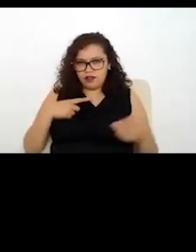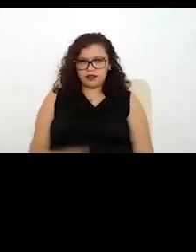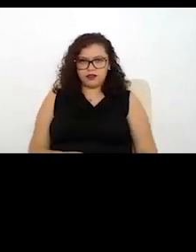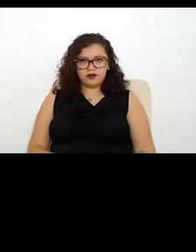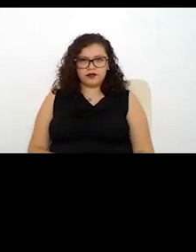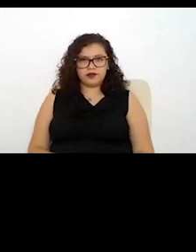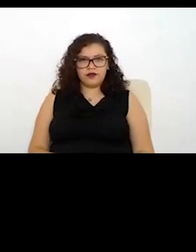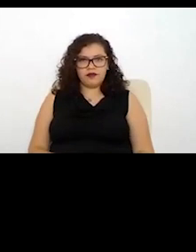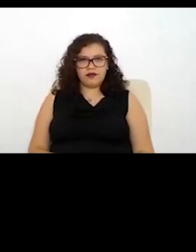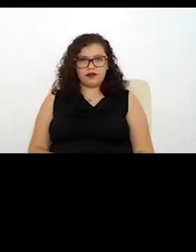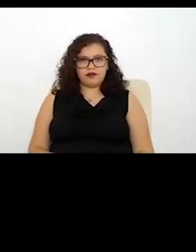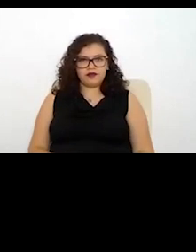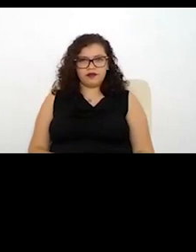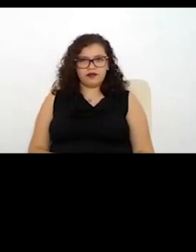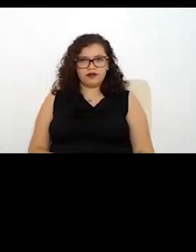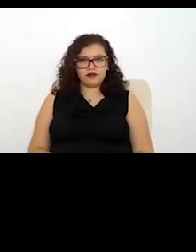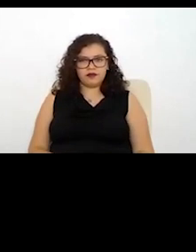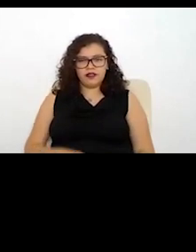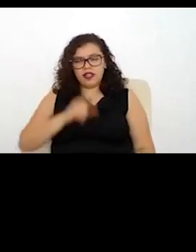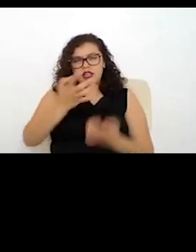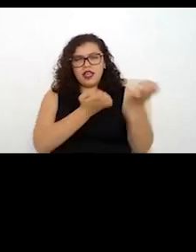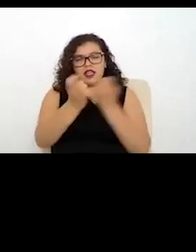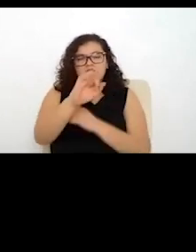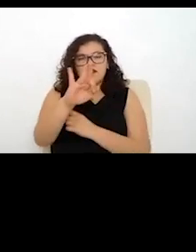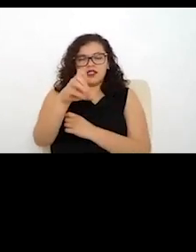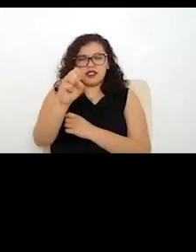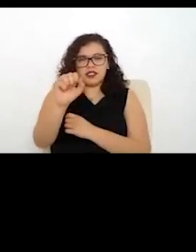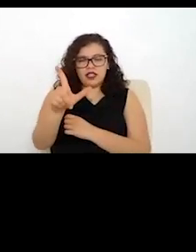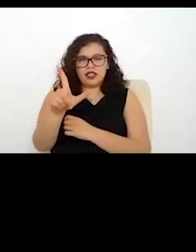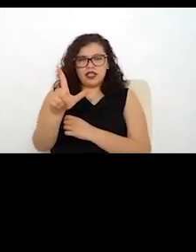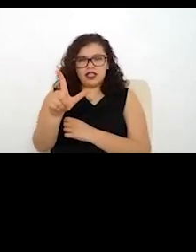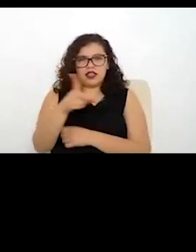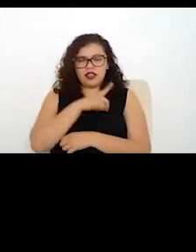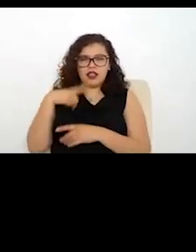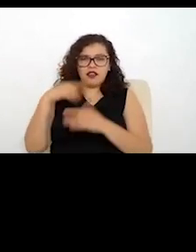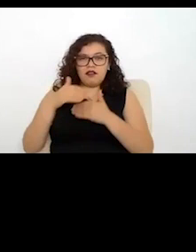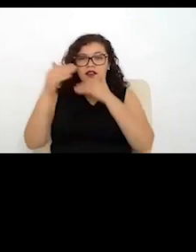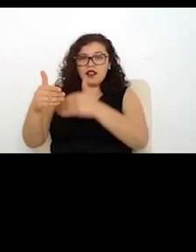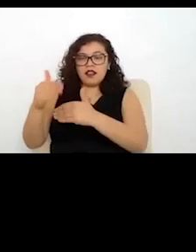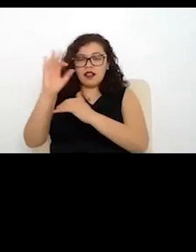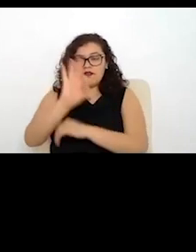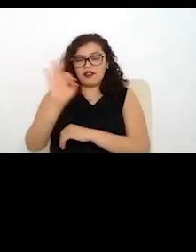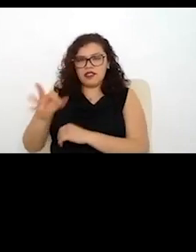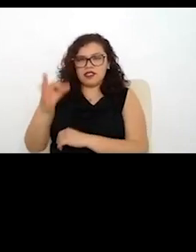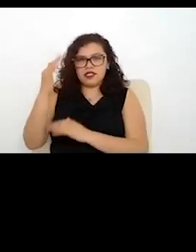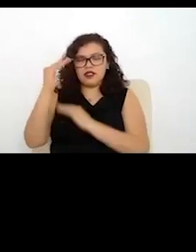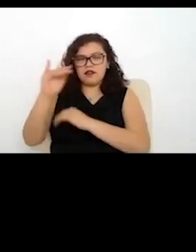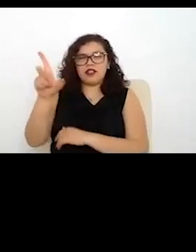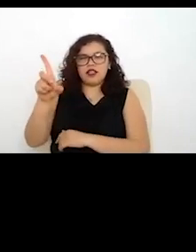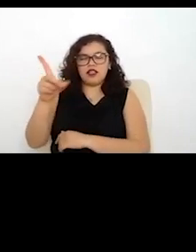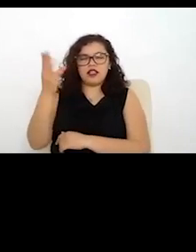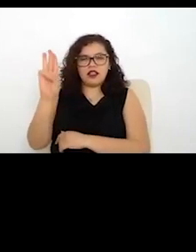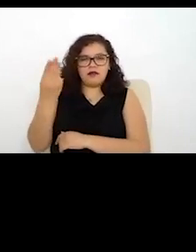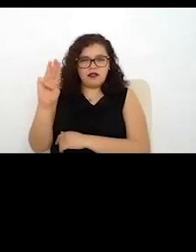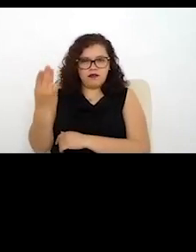como es parte del ejercicio fiscal, se tiene que pagar a más tardar el 30 de mayo, que es